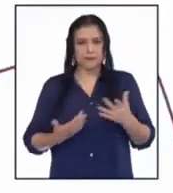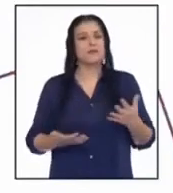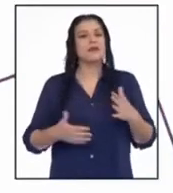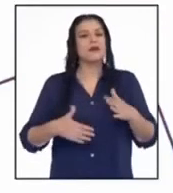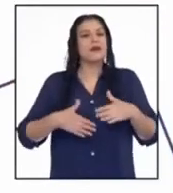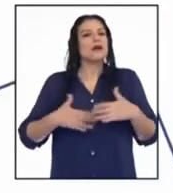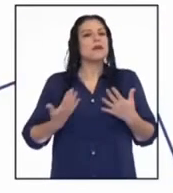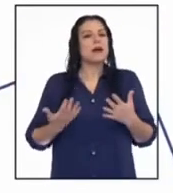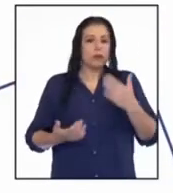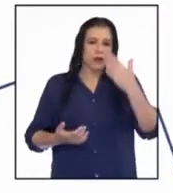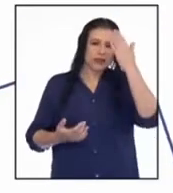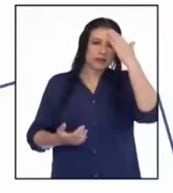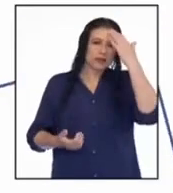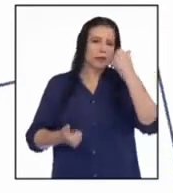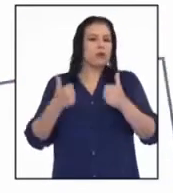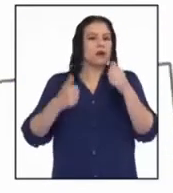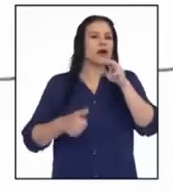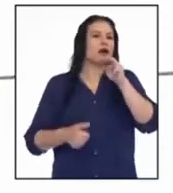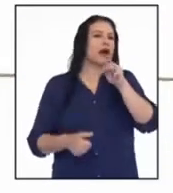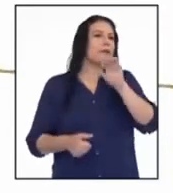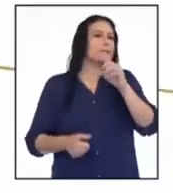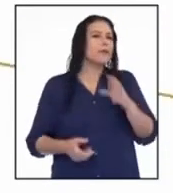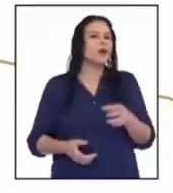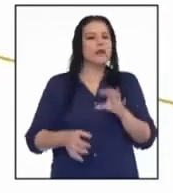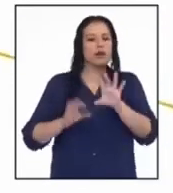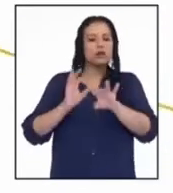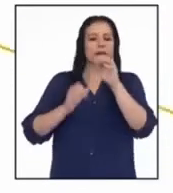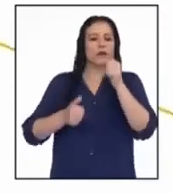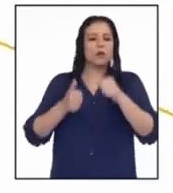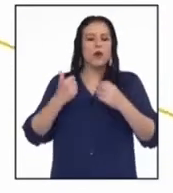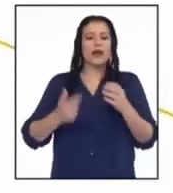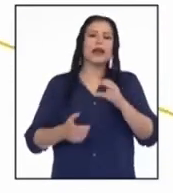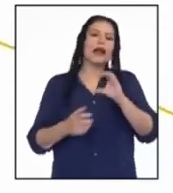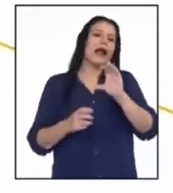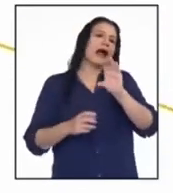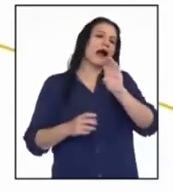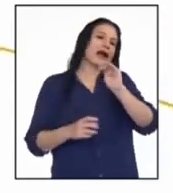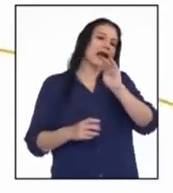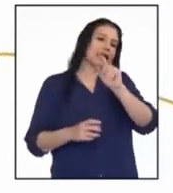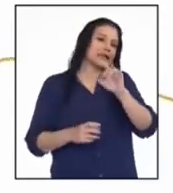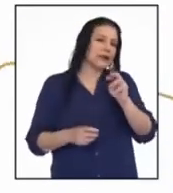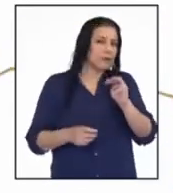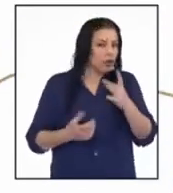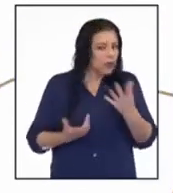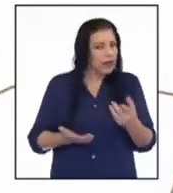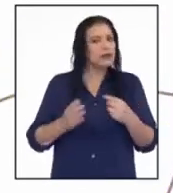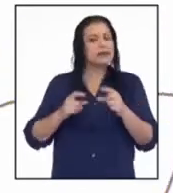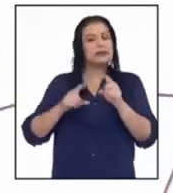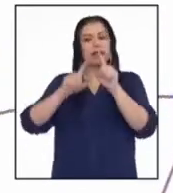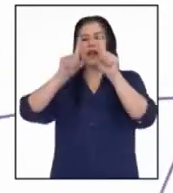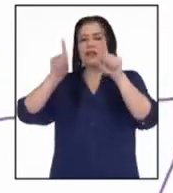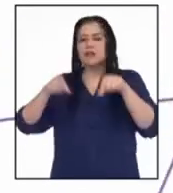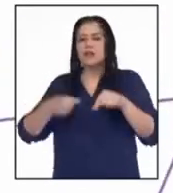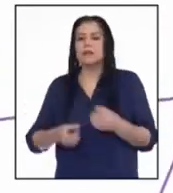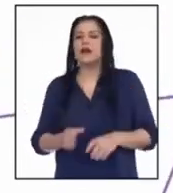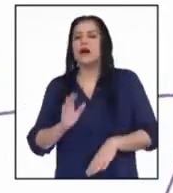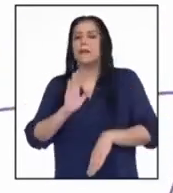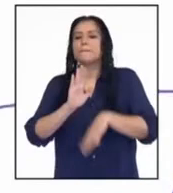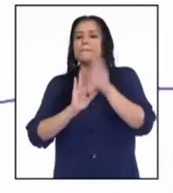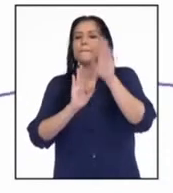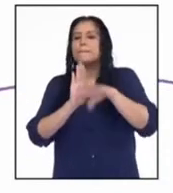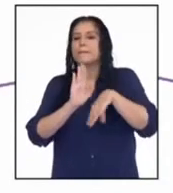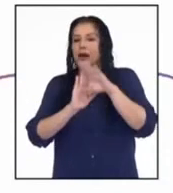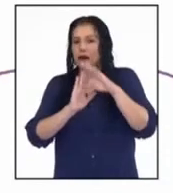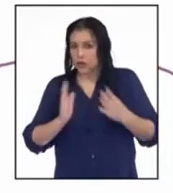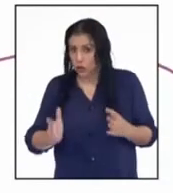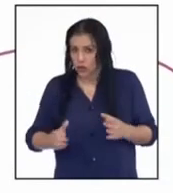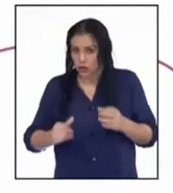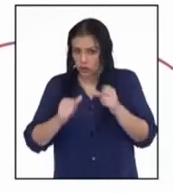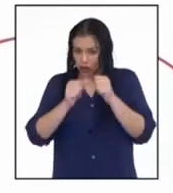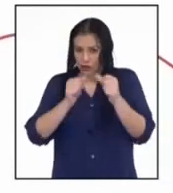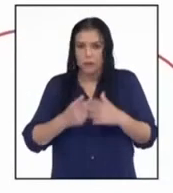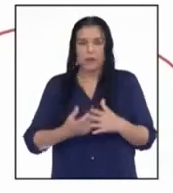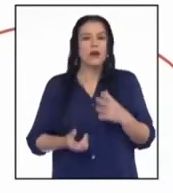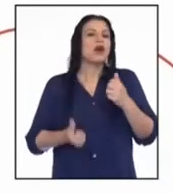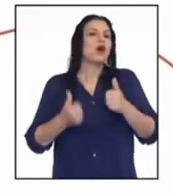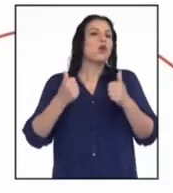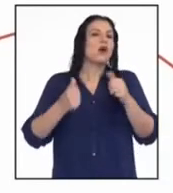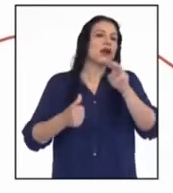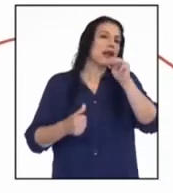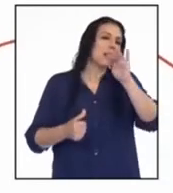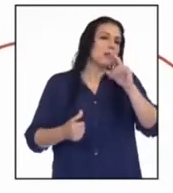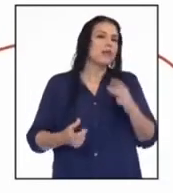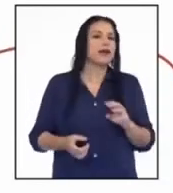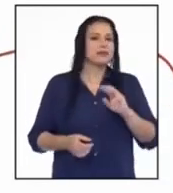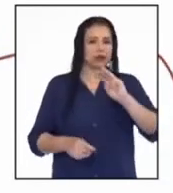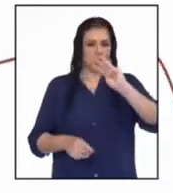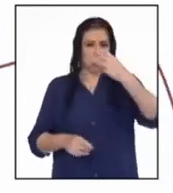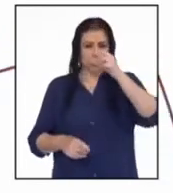Para deducir la moda, identificamos la clase modal, que es el intervalo que muestra la mayor frecuencia absoluta. En este caso, la clase modal fue el